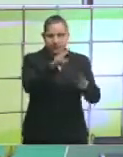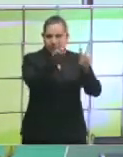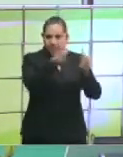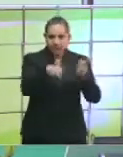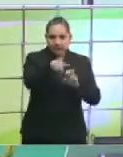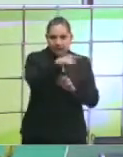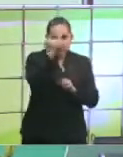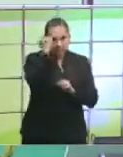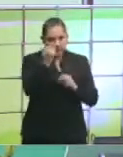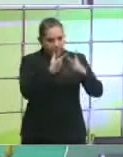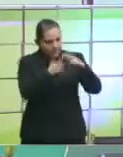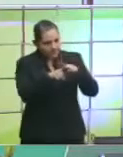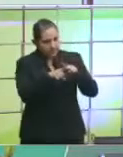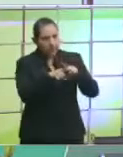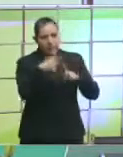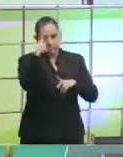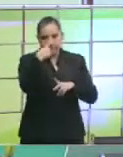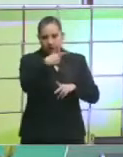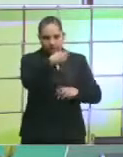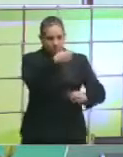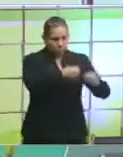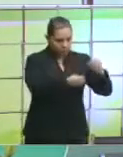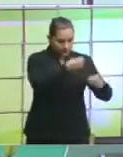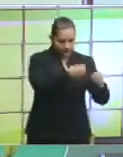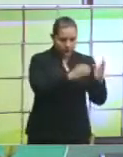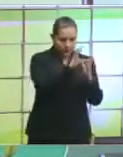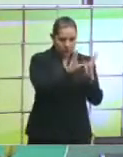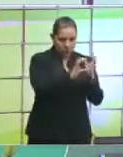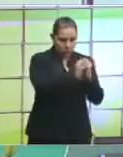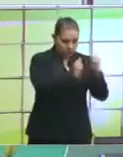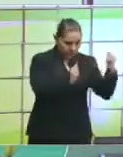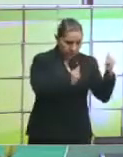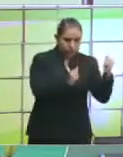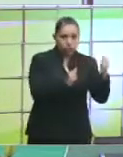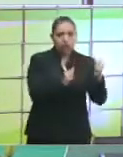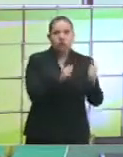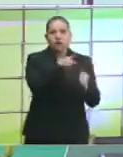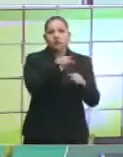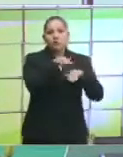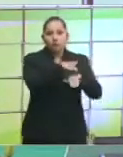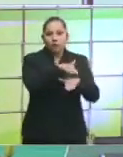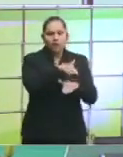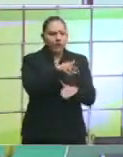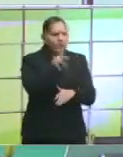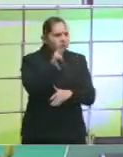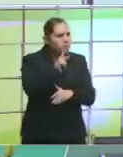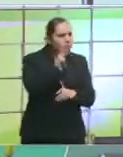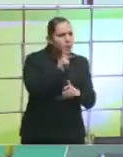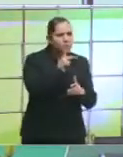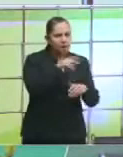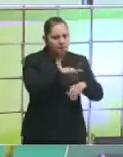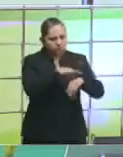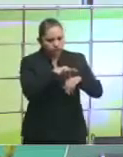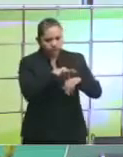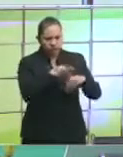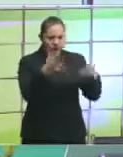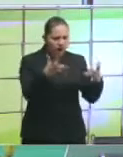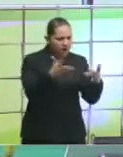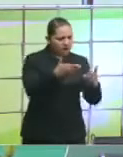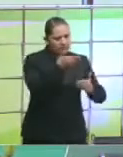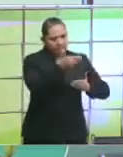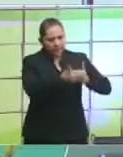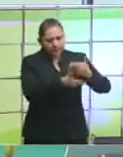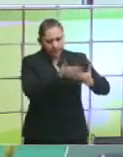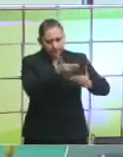su relación con la justicia constitucional tanto de un plano empírico lo voy a decir de lo que estamos haciendo de lo que no estamos